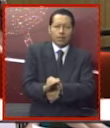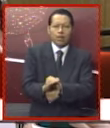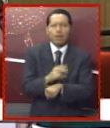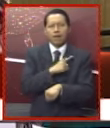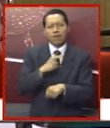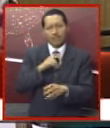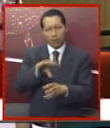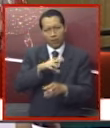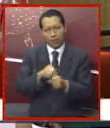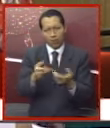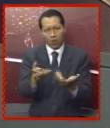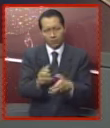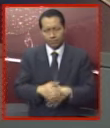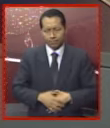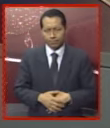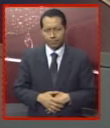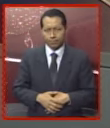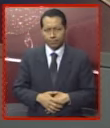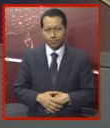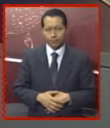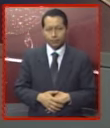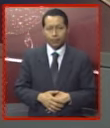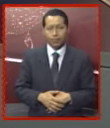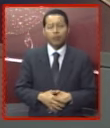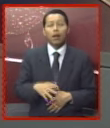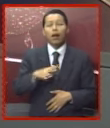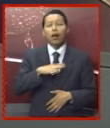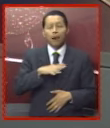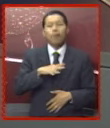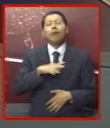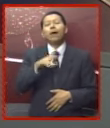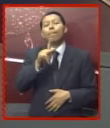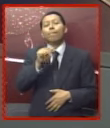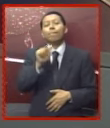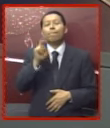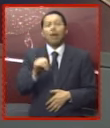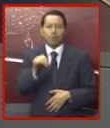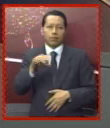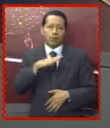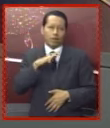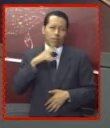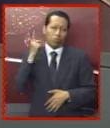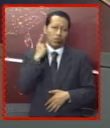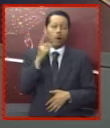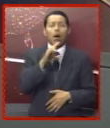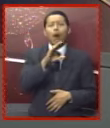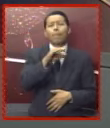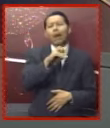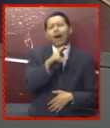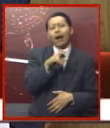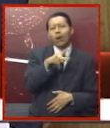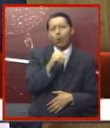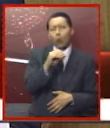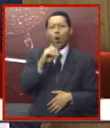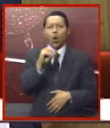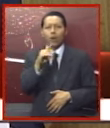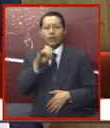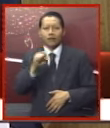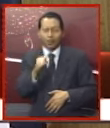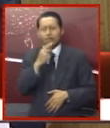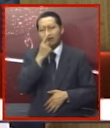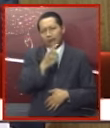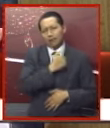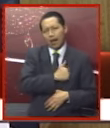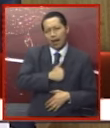exigir. Bueno, por el Partido Acción Nacional, el diputado Marco Cortés Mendoza lamentó que en diversos estados de la República haya